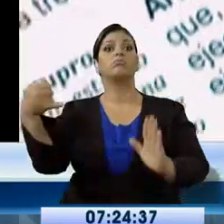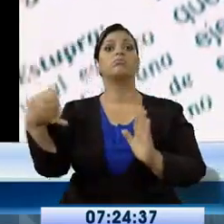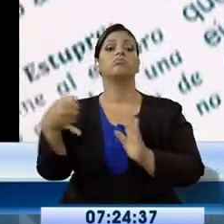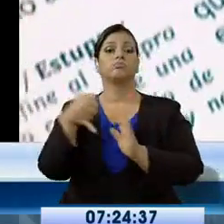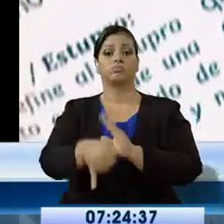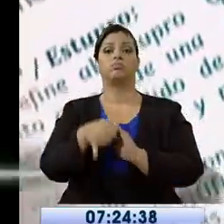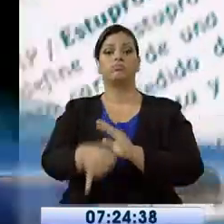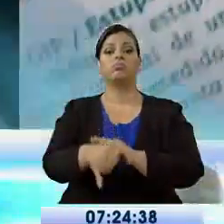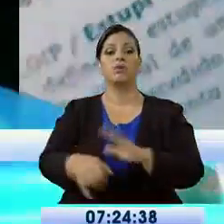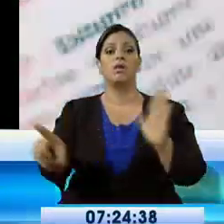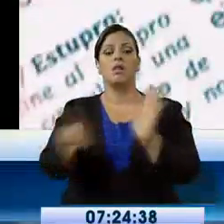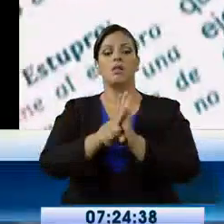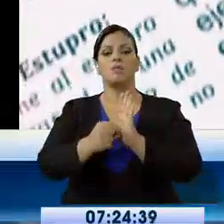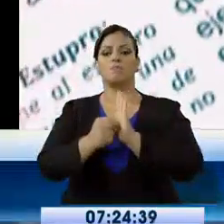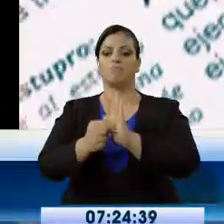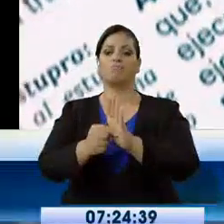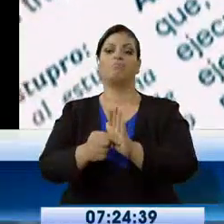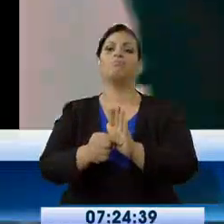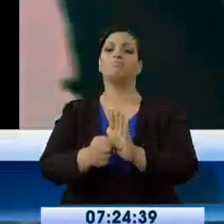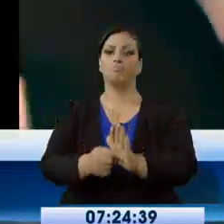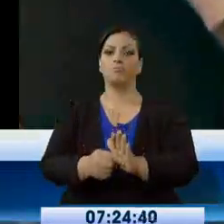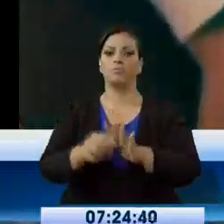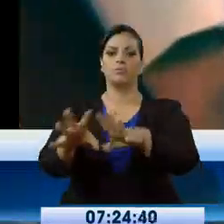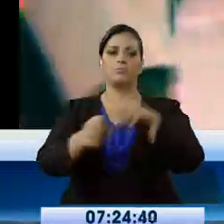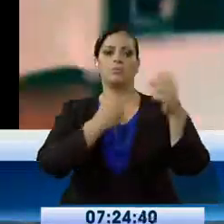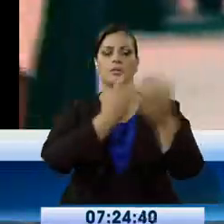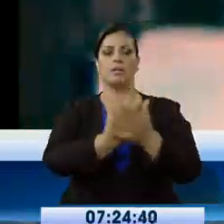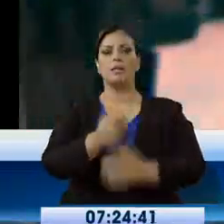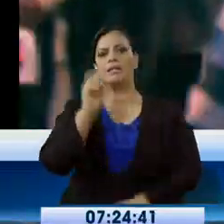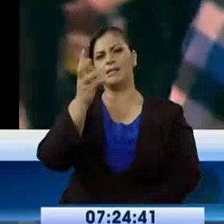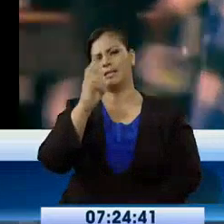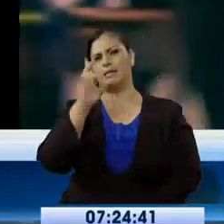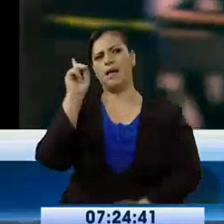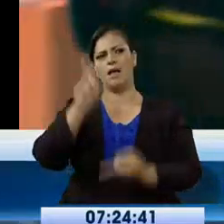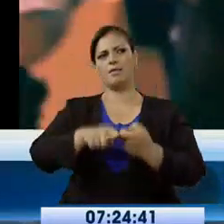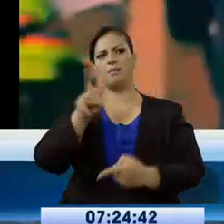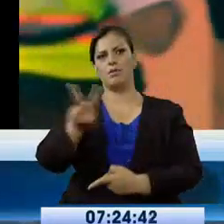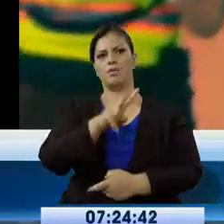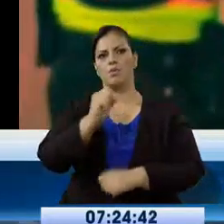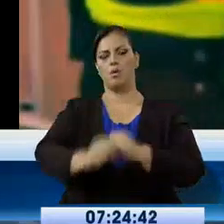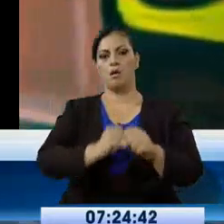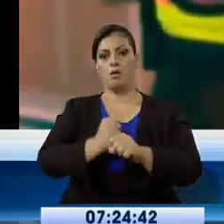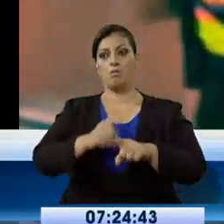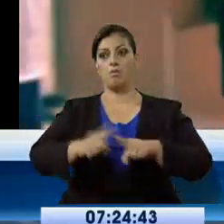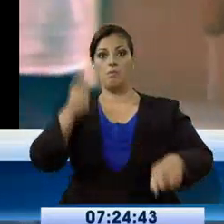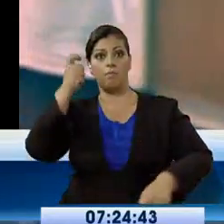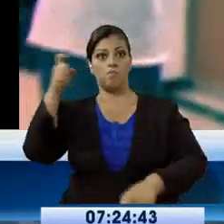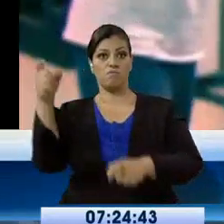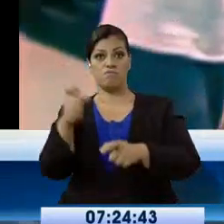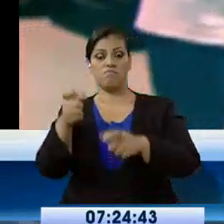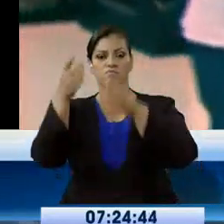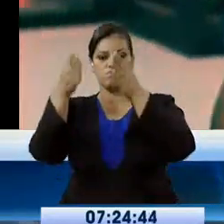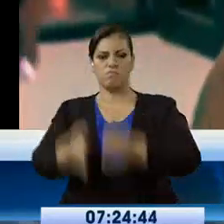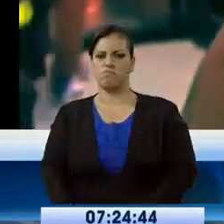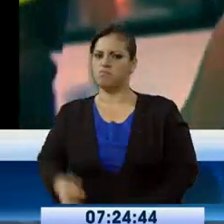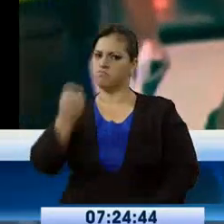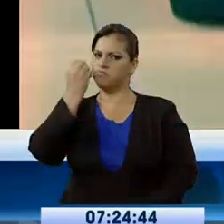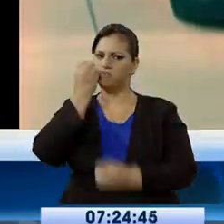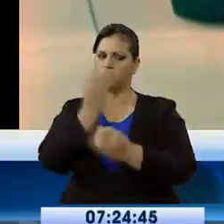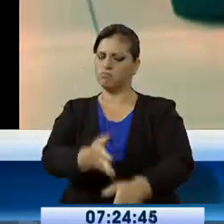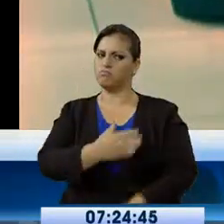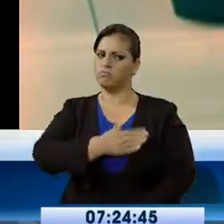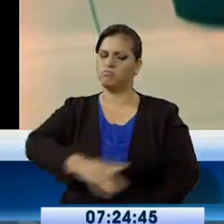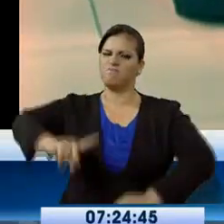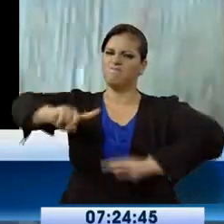de 16 a 22 años, pero Fiscalía ha pedido que se sancione con la máxima pena por existir agravantes